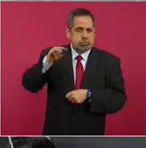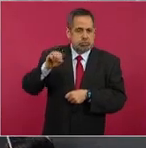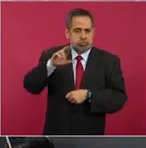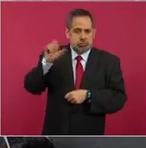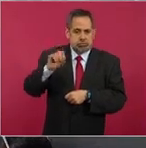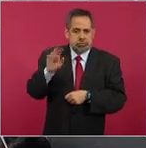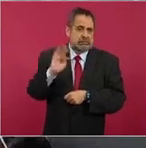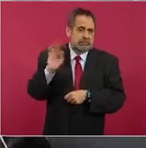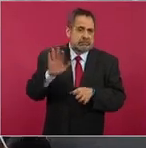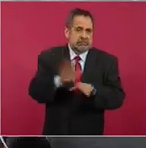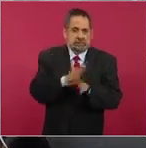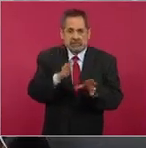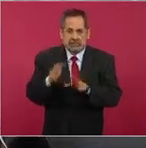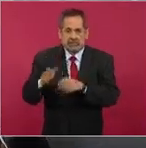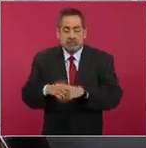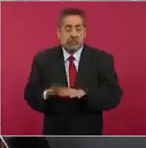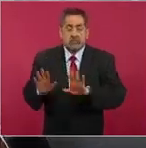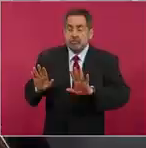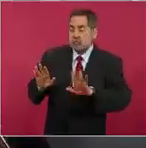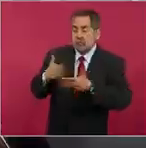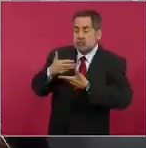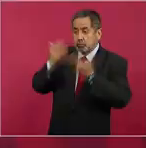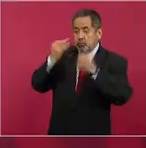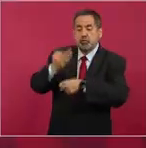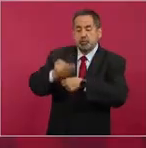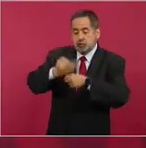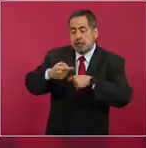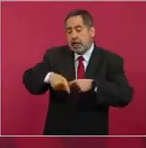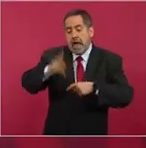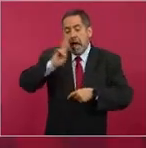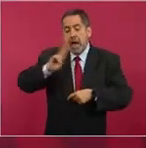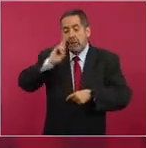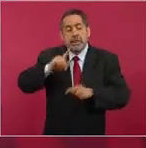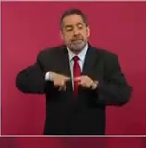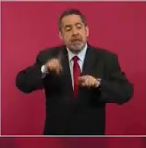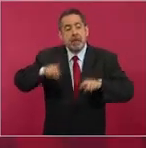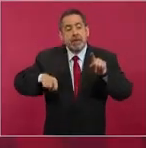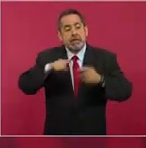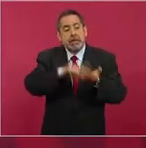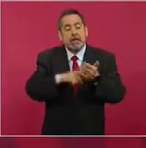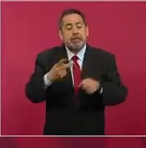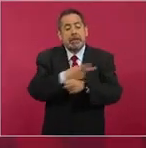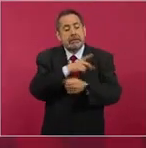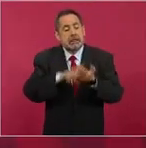todavía puede cambiar. Hoy vamos a saber, okay. Vamos a saber de acuerdo a las condiciones de Ucrania.